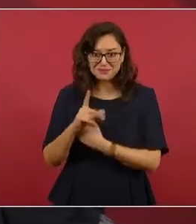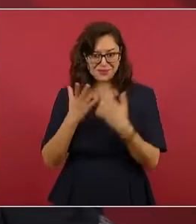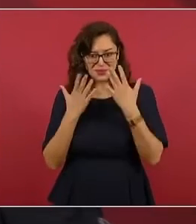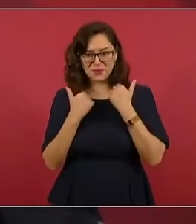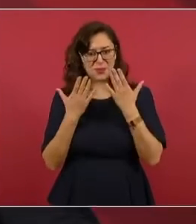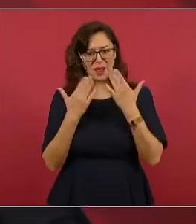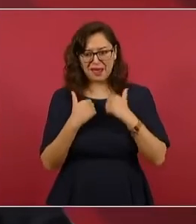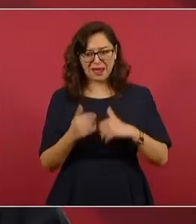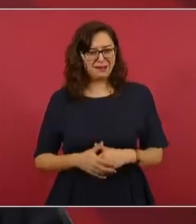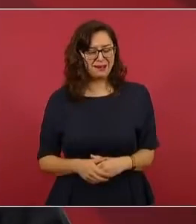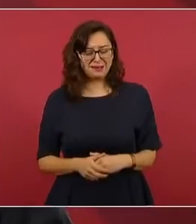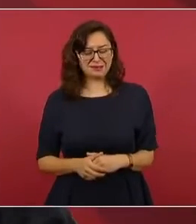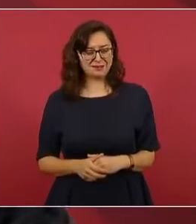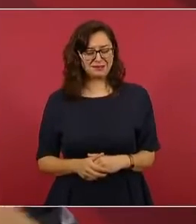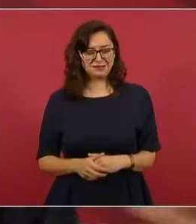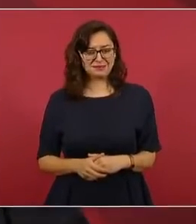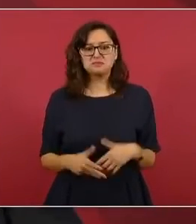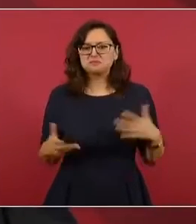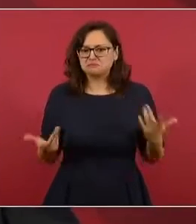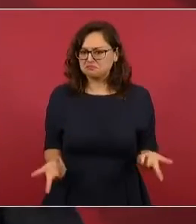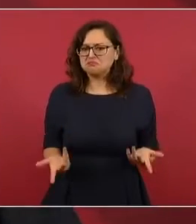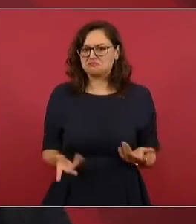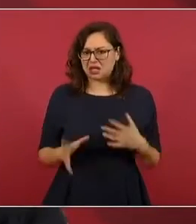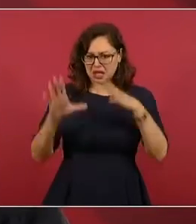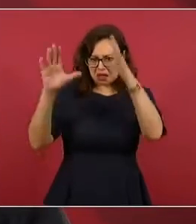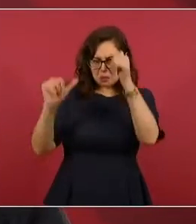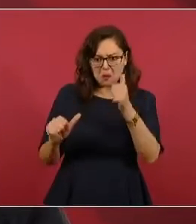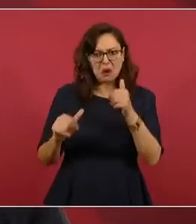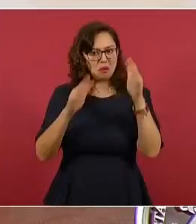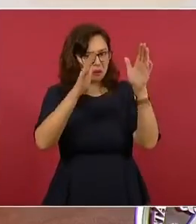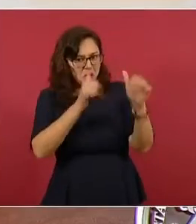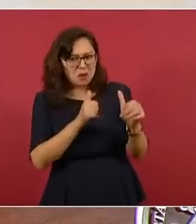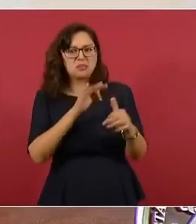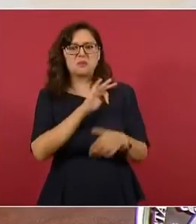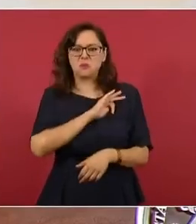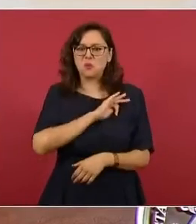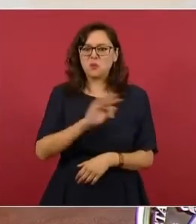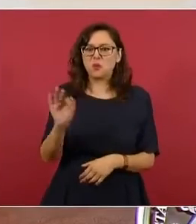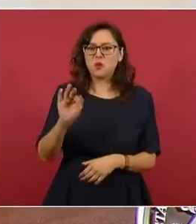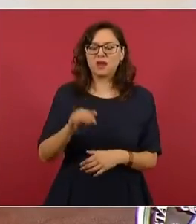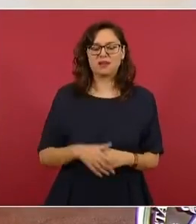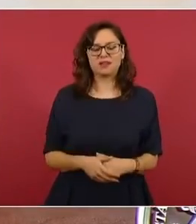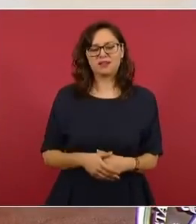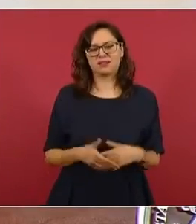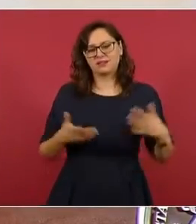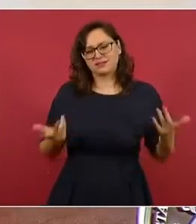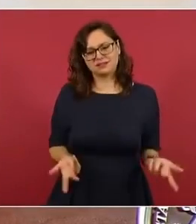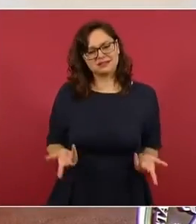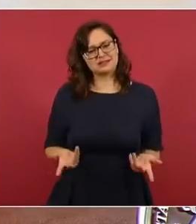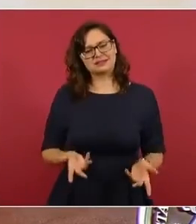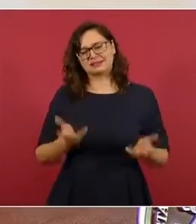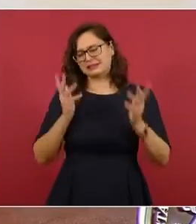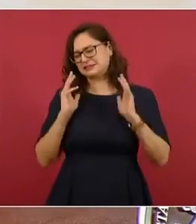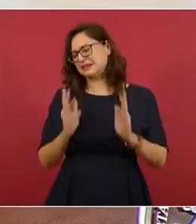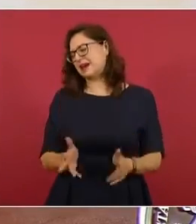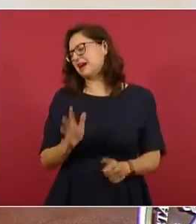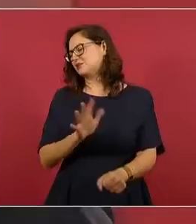graves, podemos llegar a acuerdos. Ya nuestros pueblos lo que